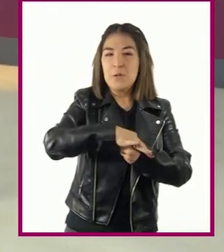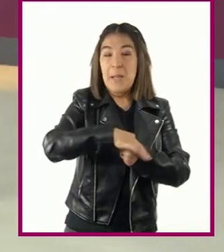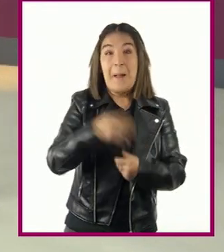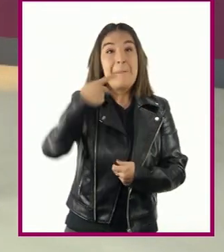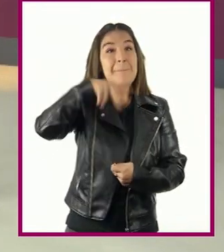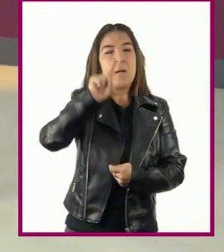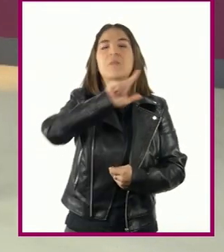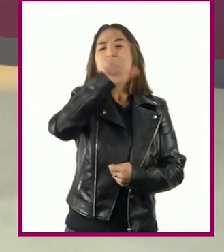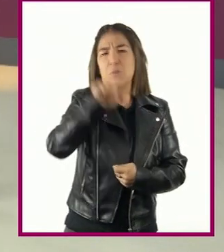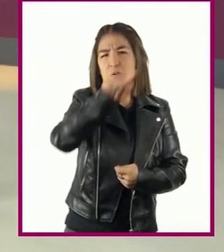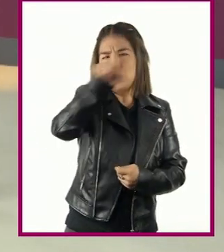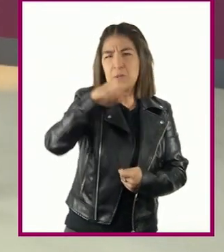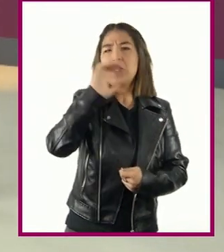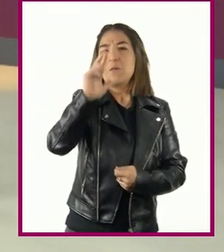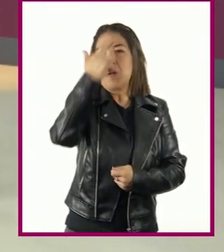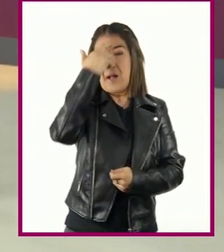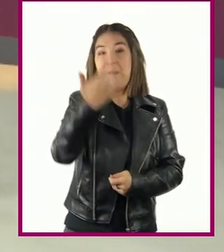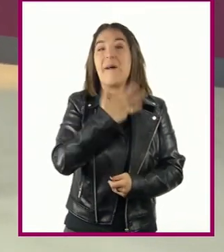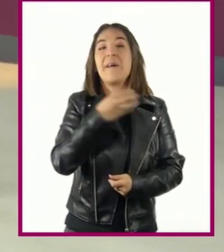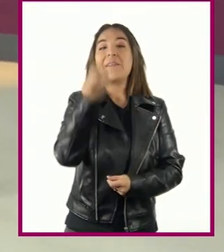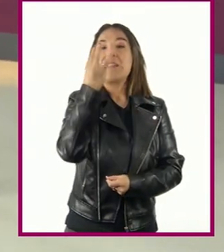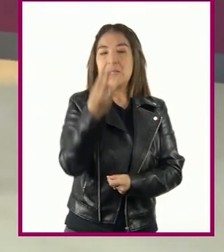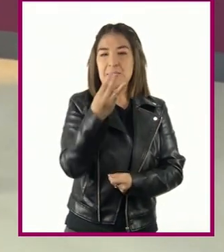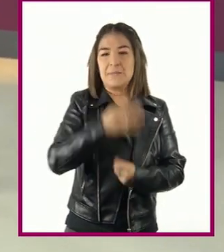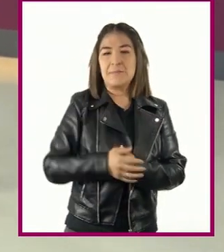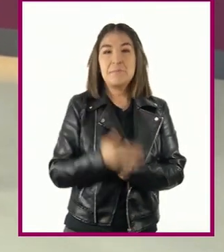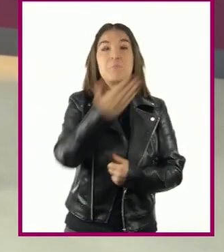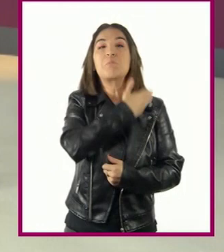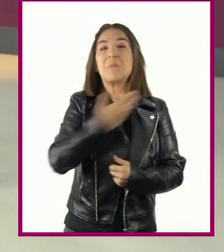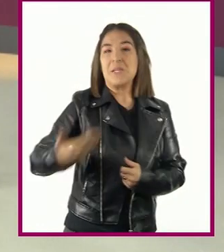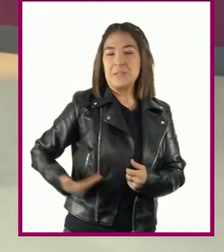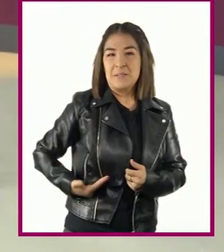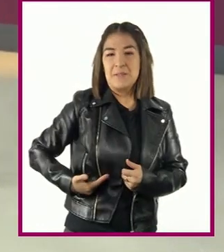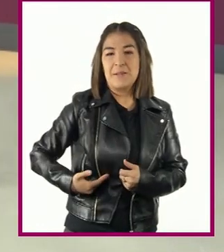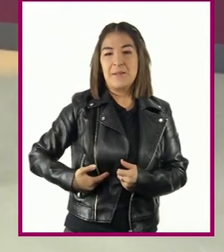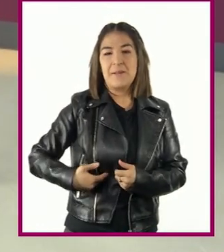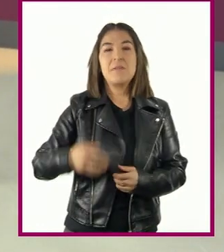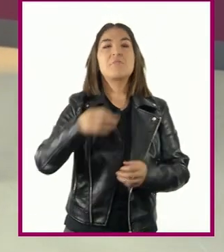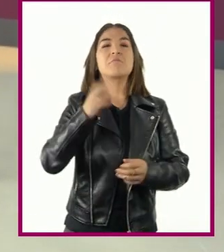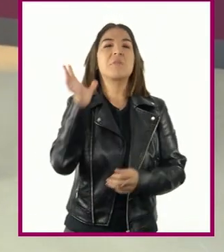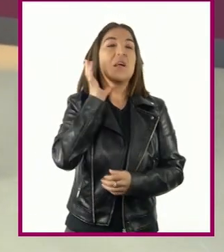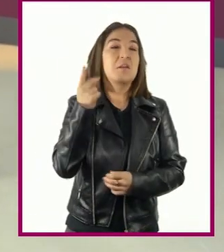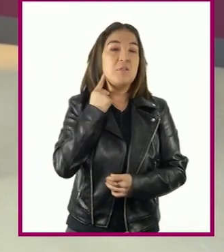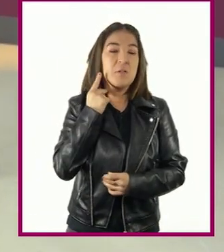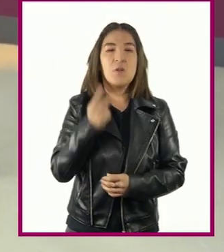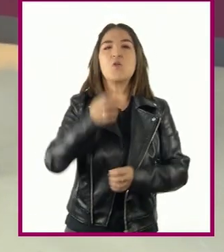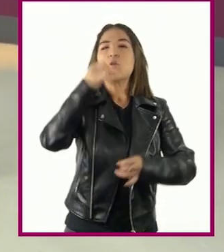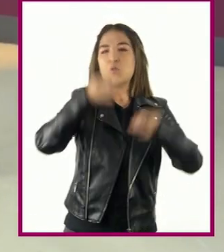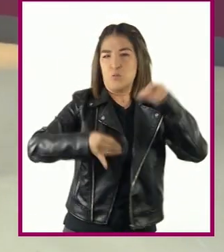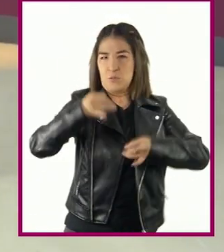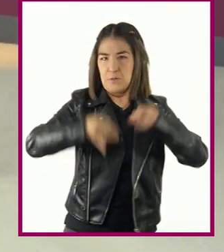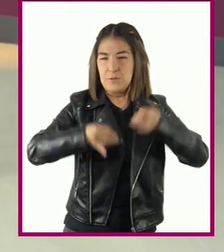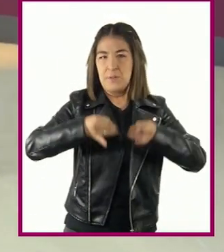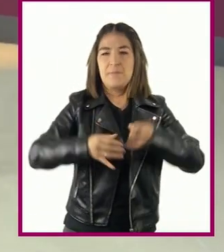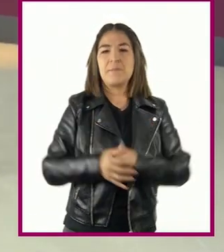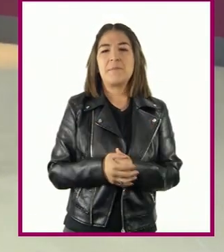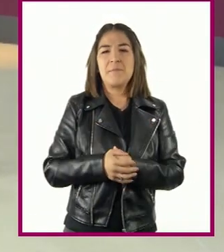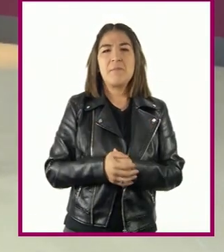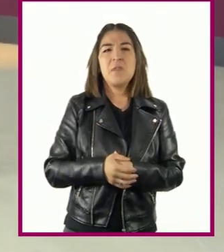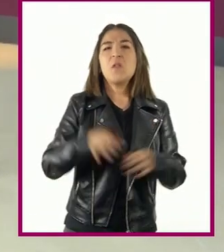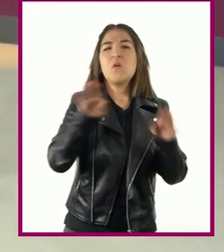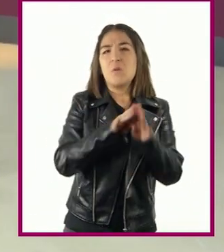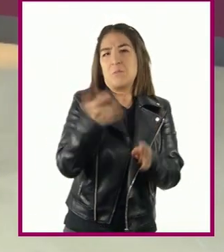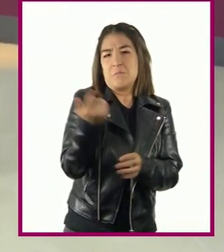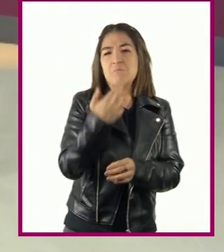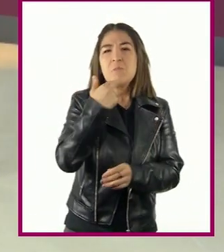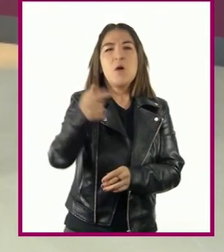Pero recordemos que hay tres poderes: ejecutivo, legislativo y judicial. ¿No será